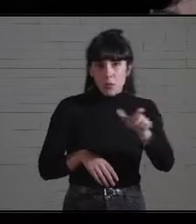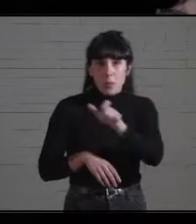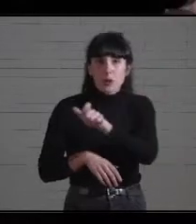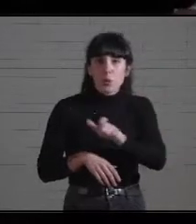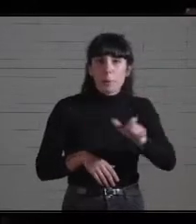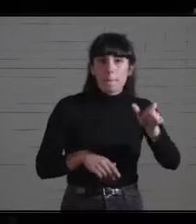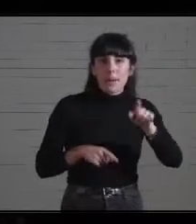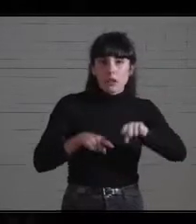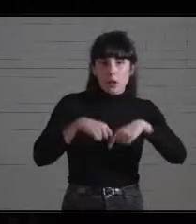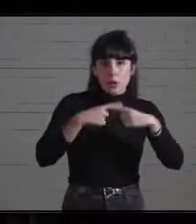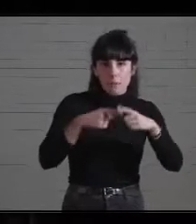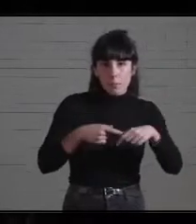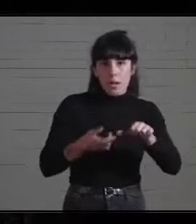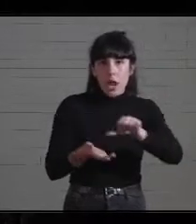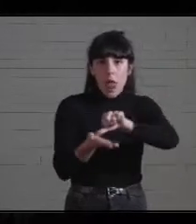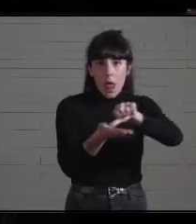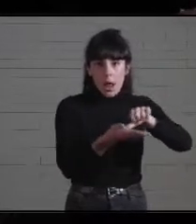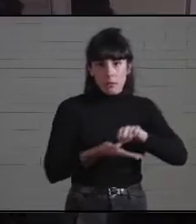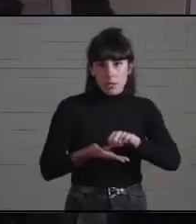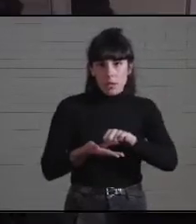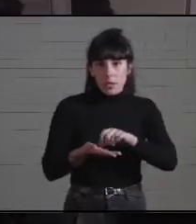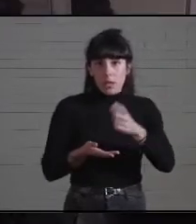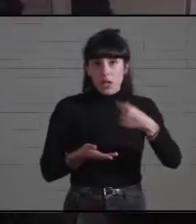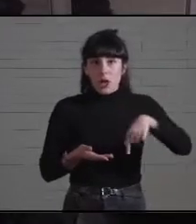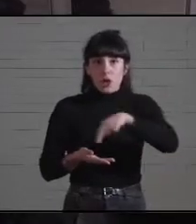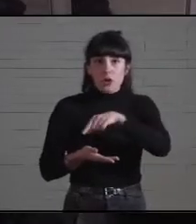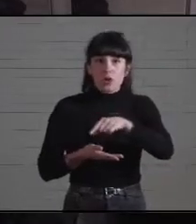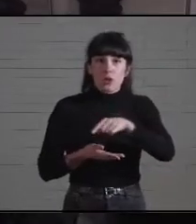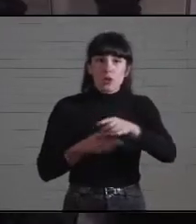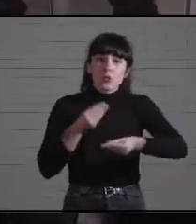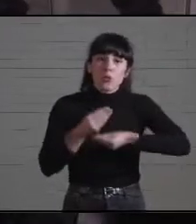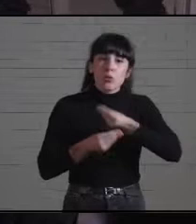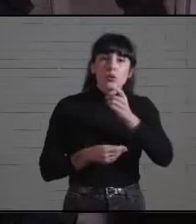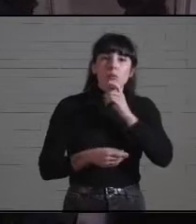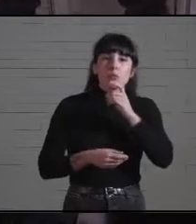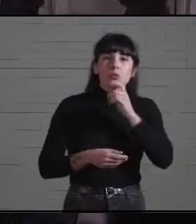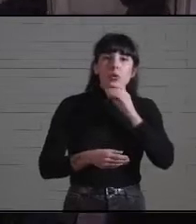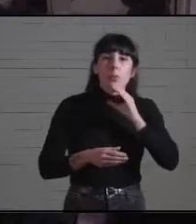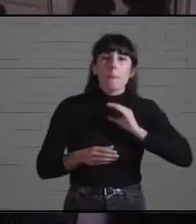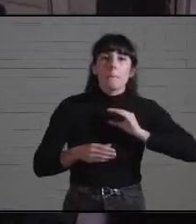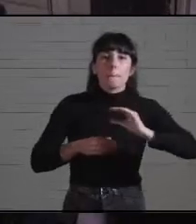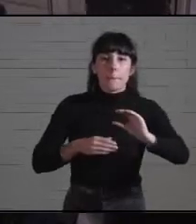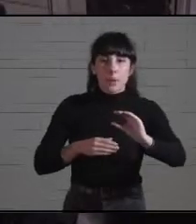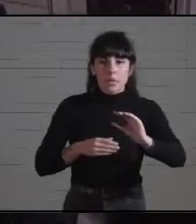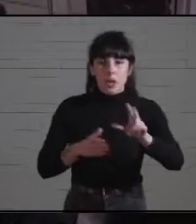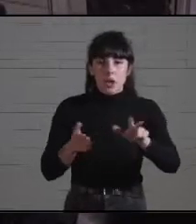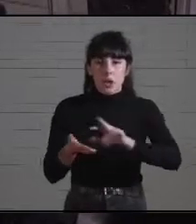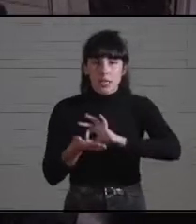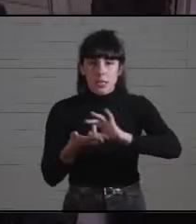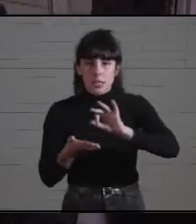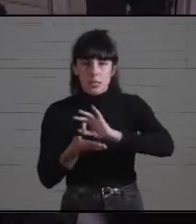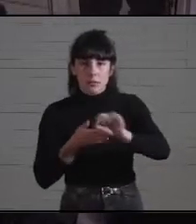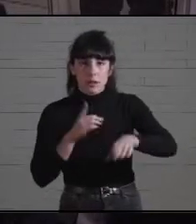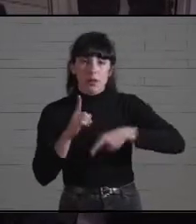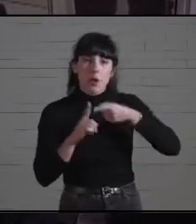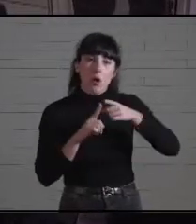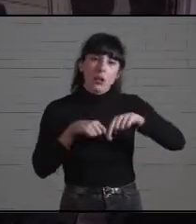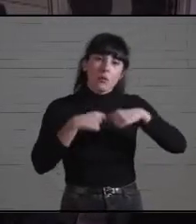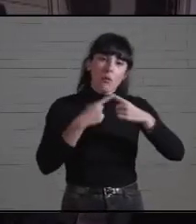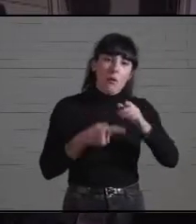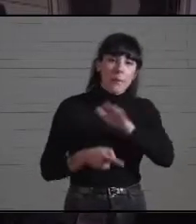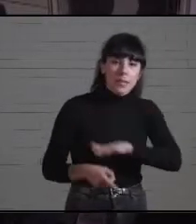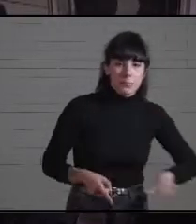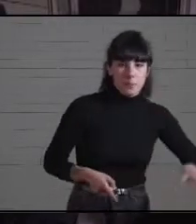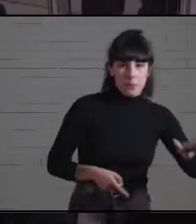persona, por habitante, que dedicamos al gasto en prestaciones y servicios a familias y menores.